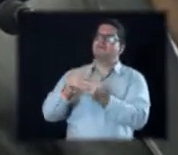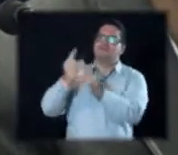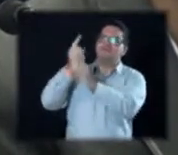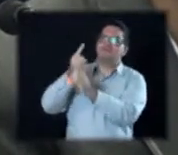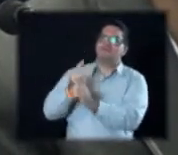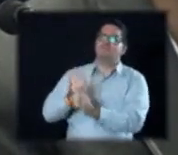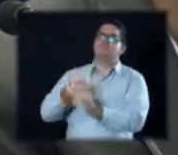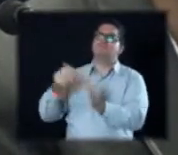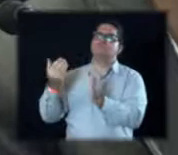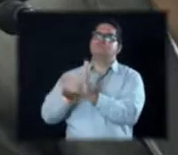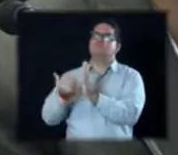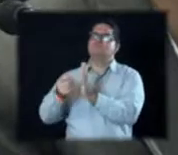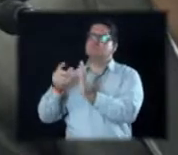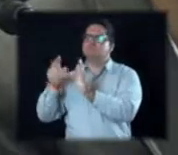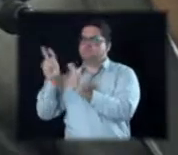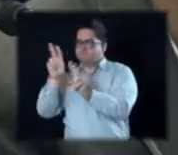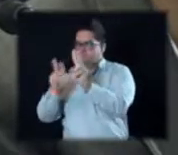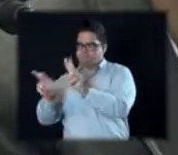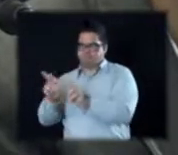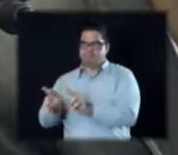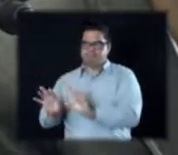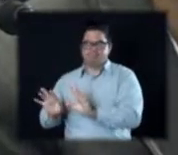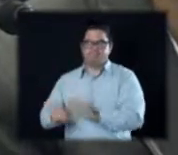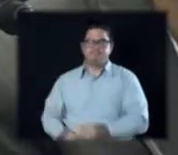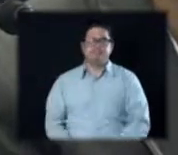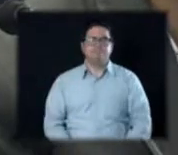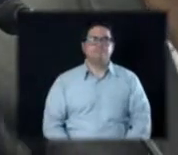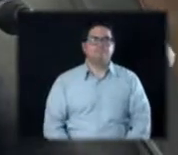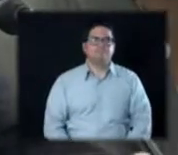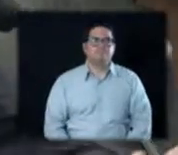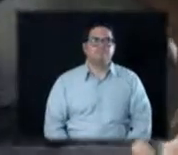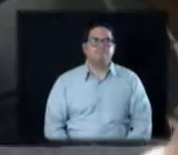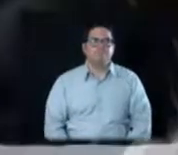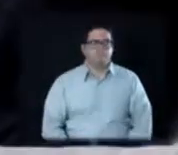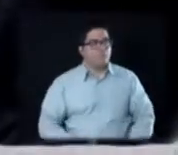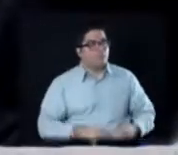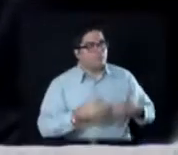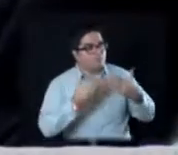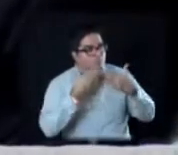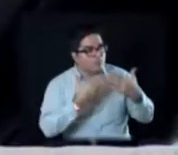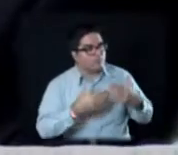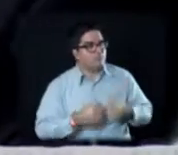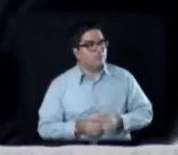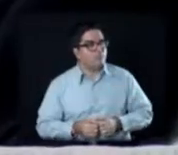de terceros de parte del banco. La responsabilidad es de las agencias.